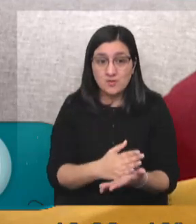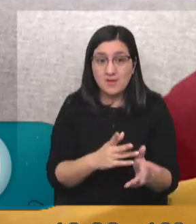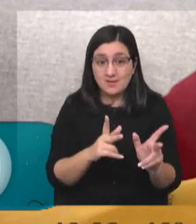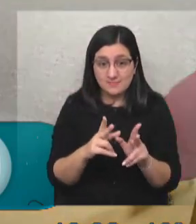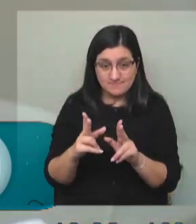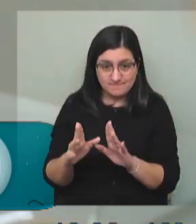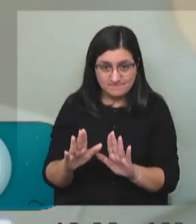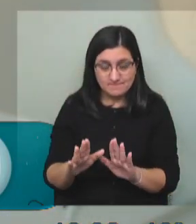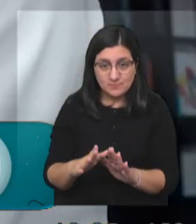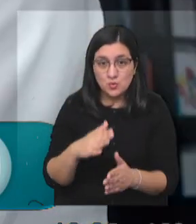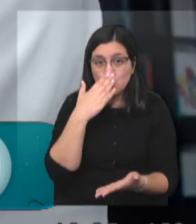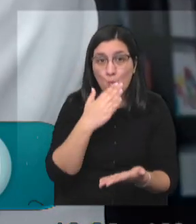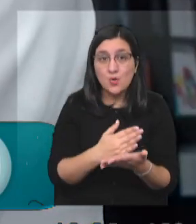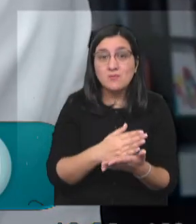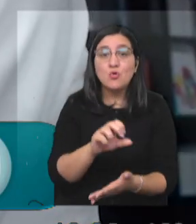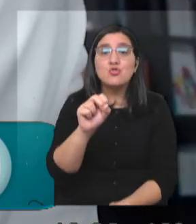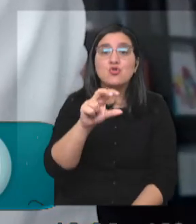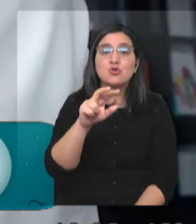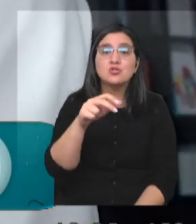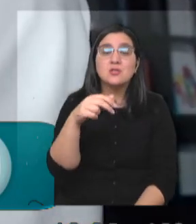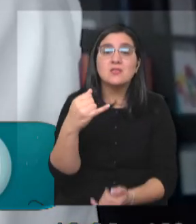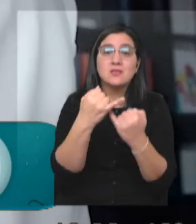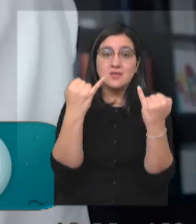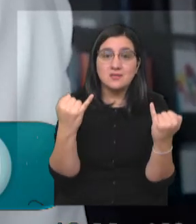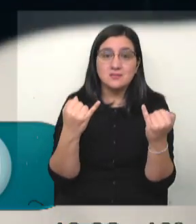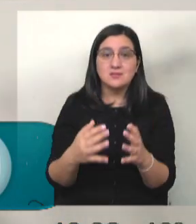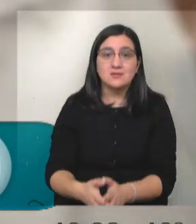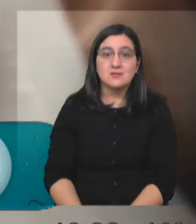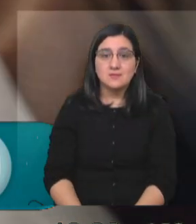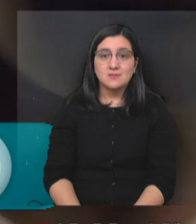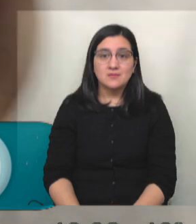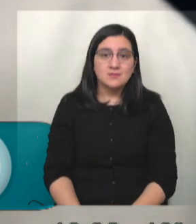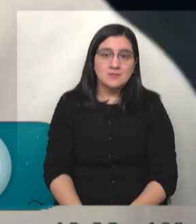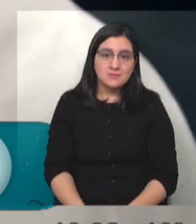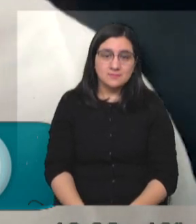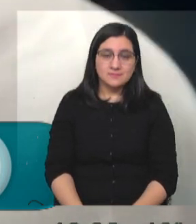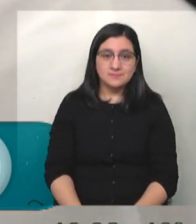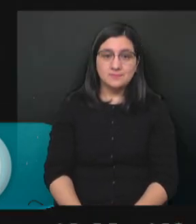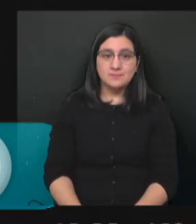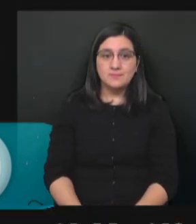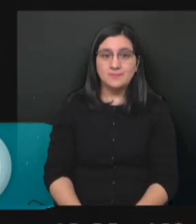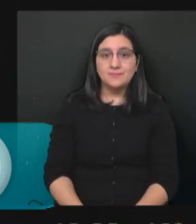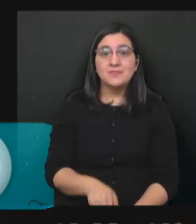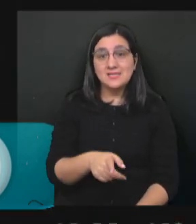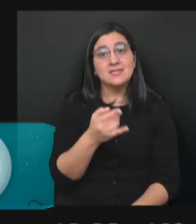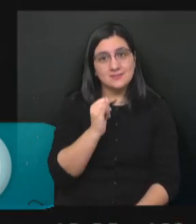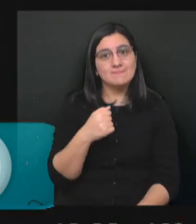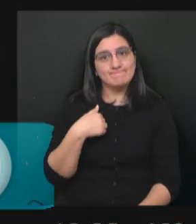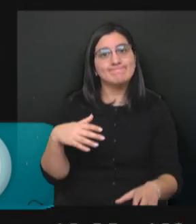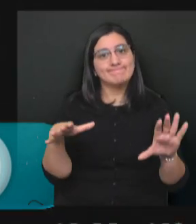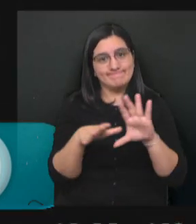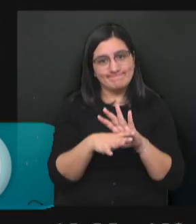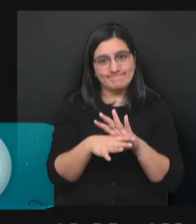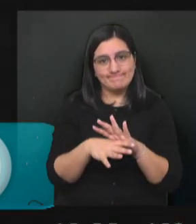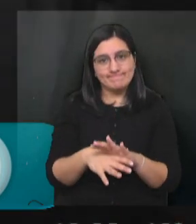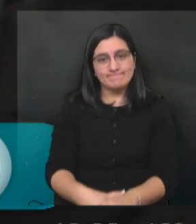Los últimos 12 días. Lo amo. Lo amo, definitivamente lo amo. Yo coincido.